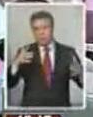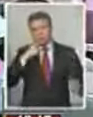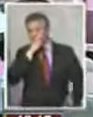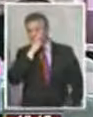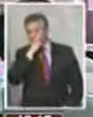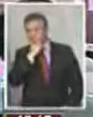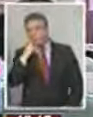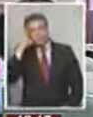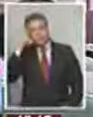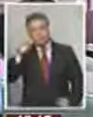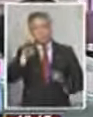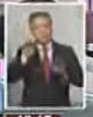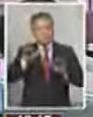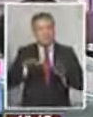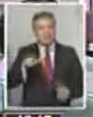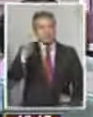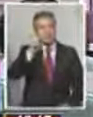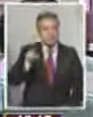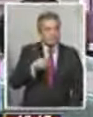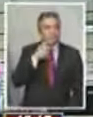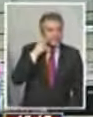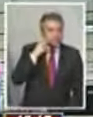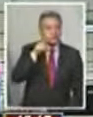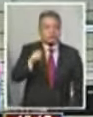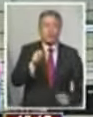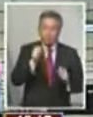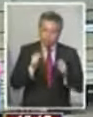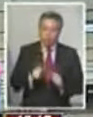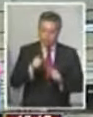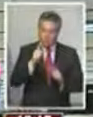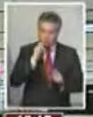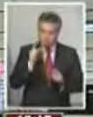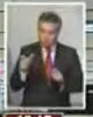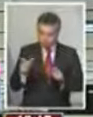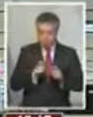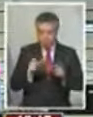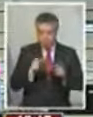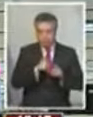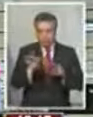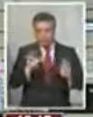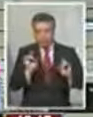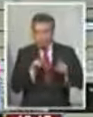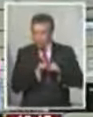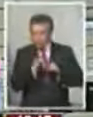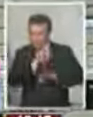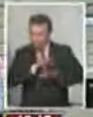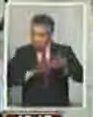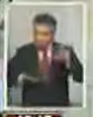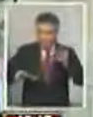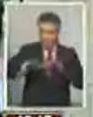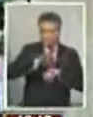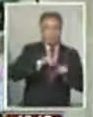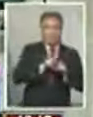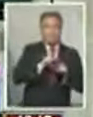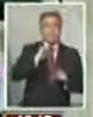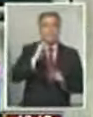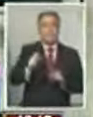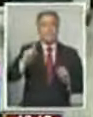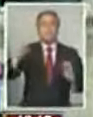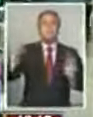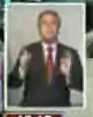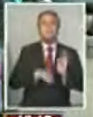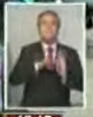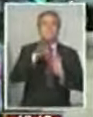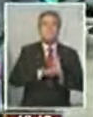que fuera el mismo servicio el que determinara si los contribuyentes habrían usado elementos artificiosos para pagar menos impuestos con un esquema de